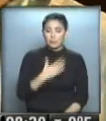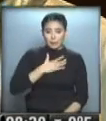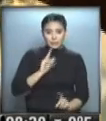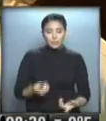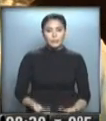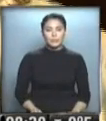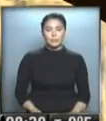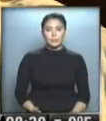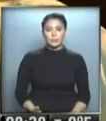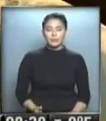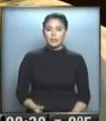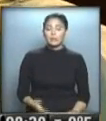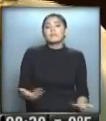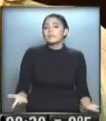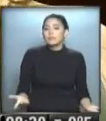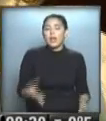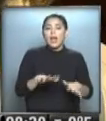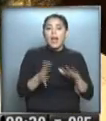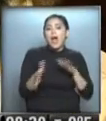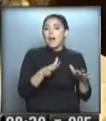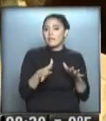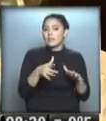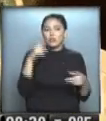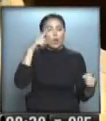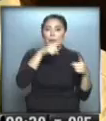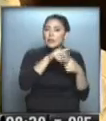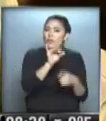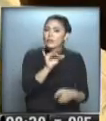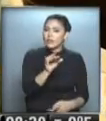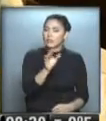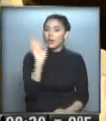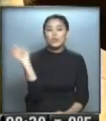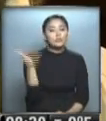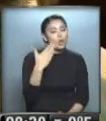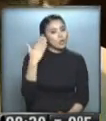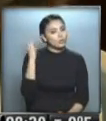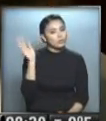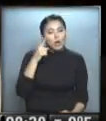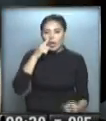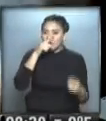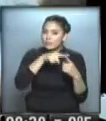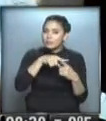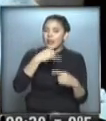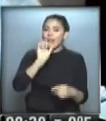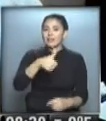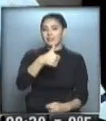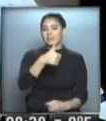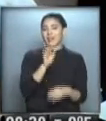es impresionante, pero bueno, a veces en ese desafío, como en todos los desafíos, a veces gana el